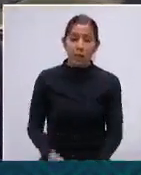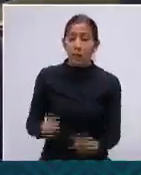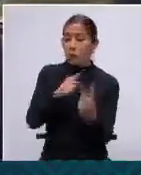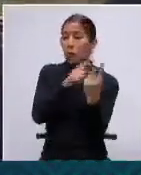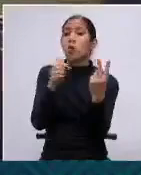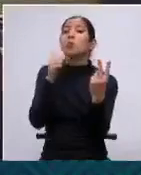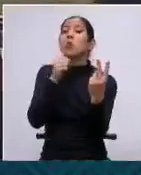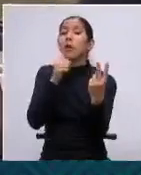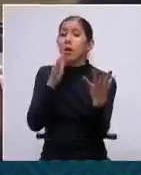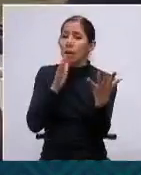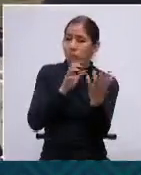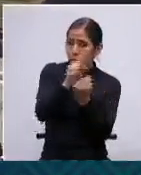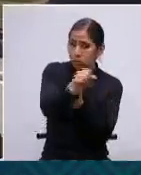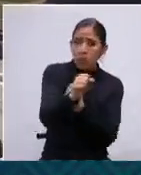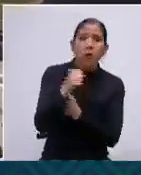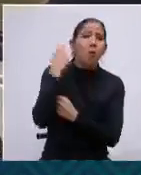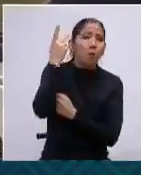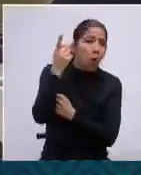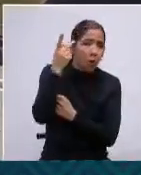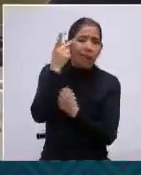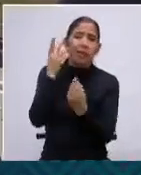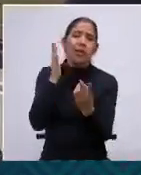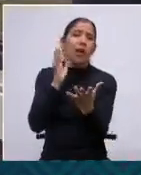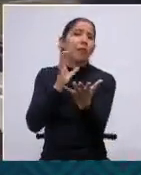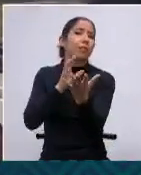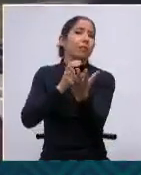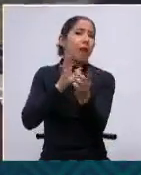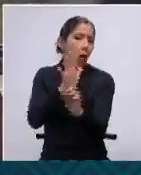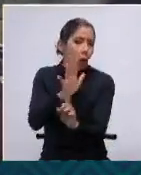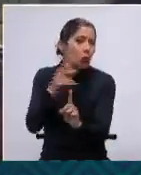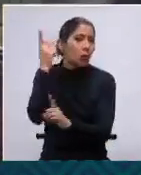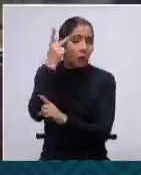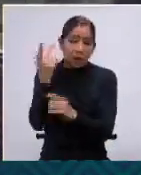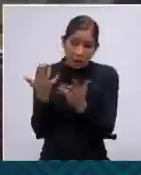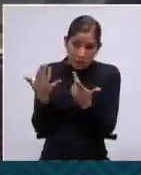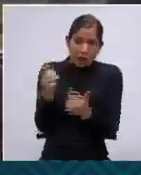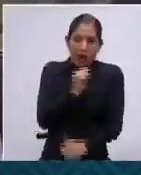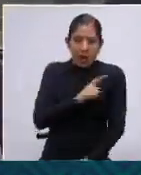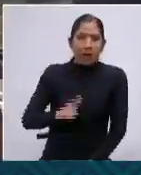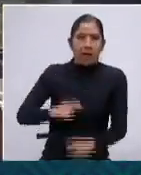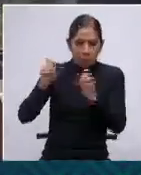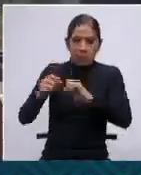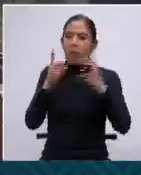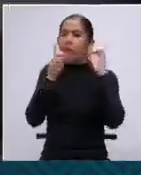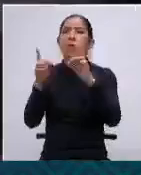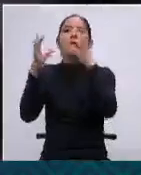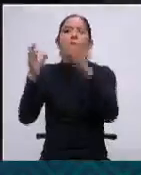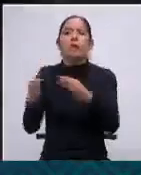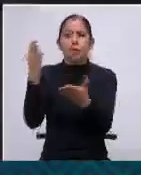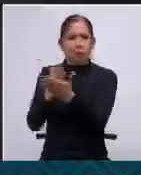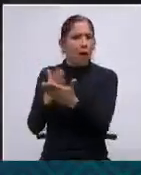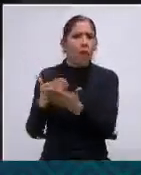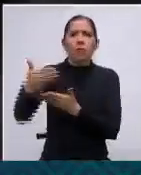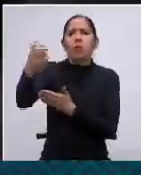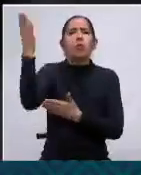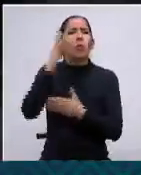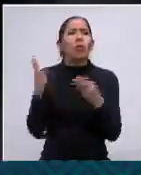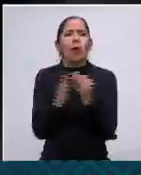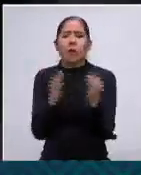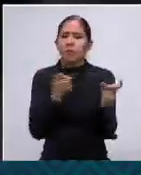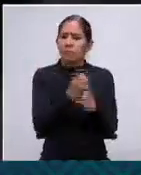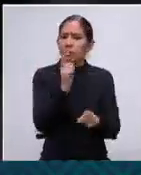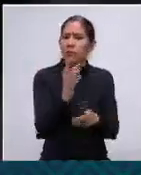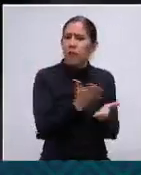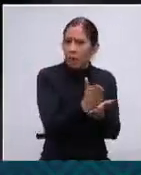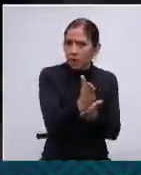mujeres, víctimas de acoso y violencia política, esperan que Arias sea imputado para sentar precedente y que no se vulneren sus derechos.